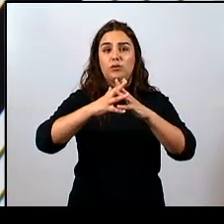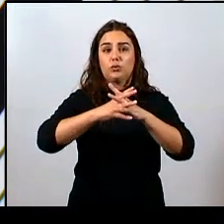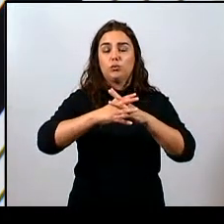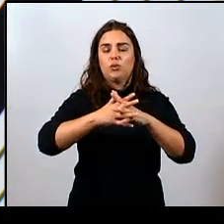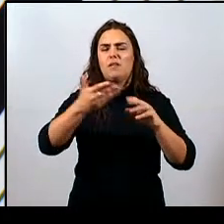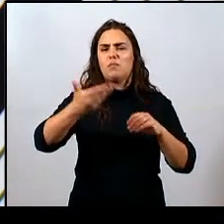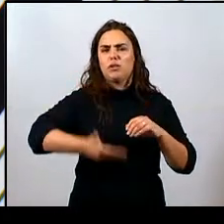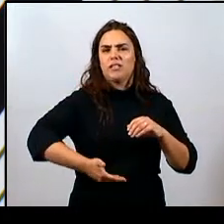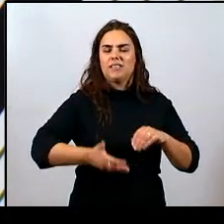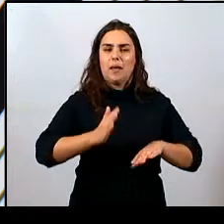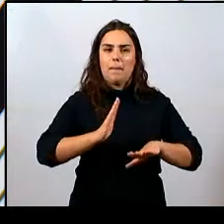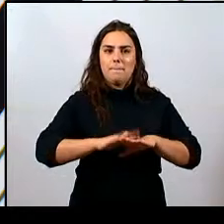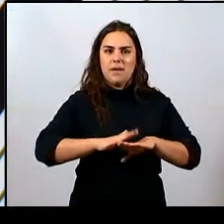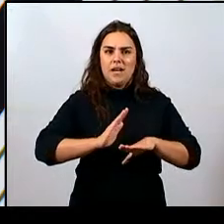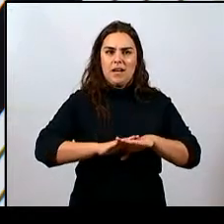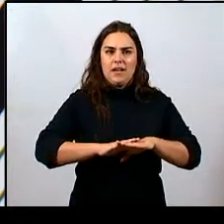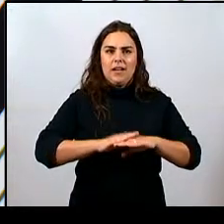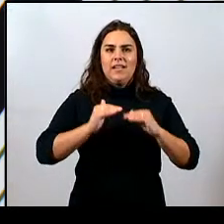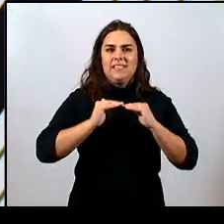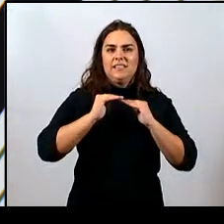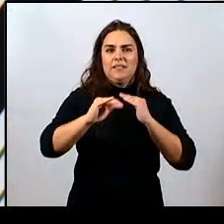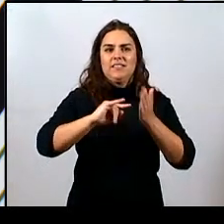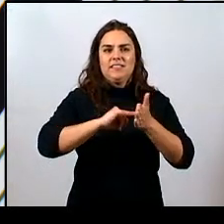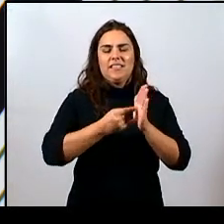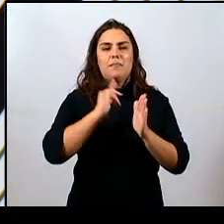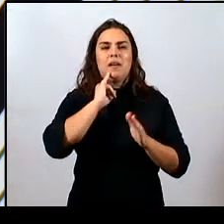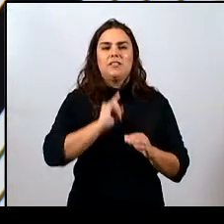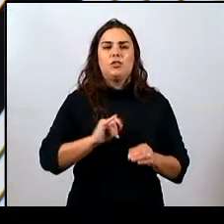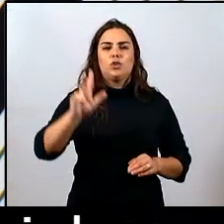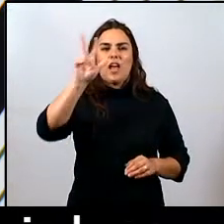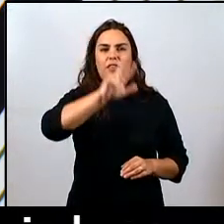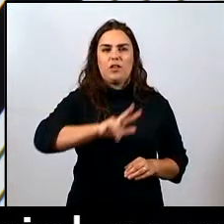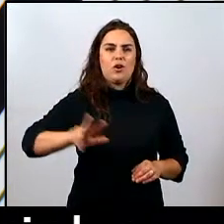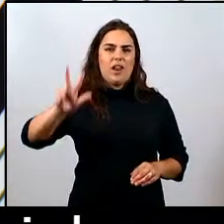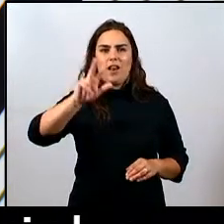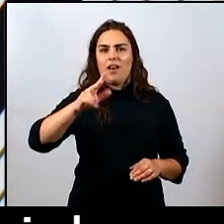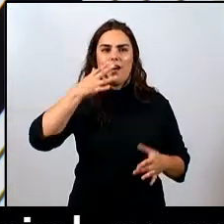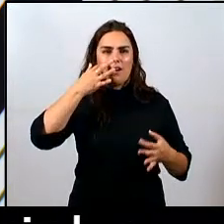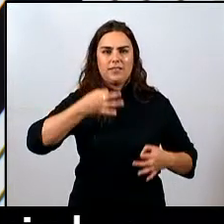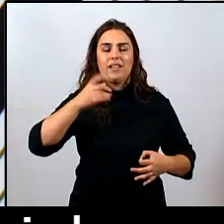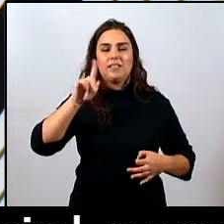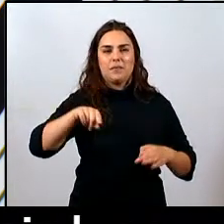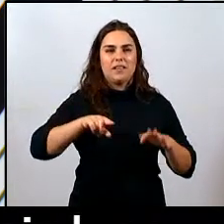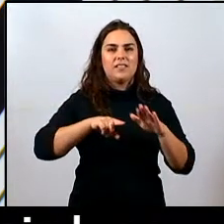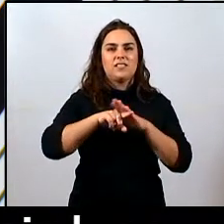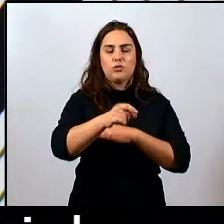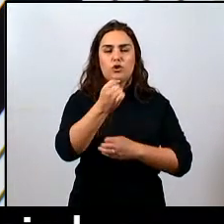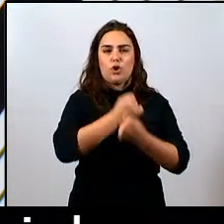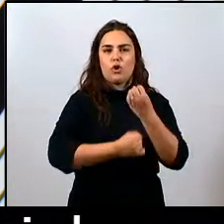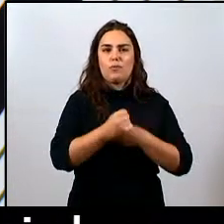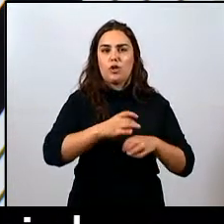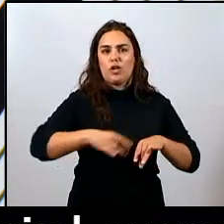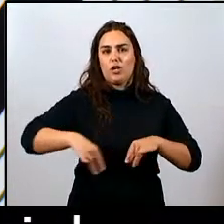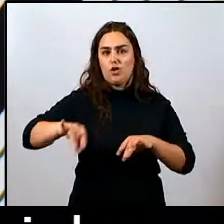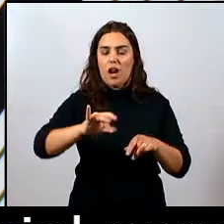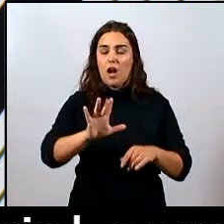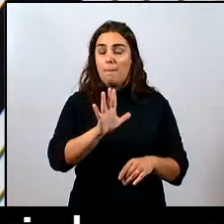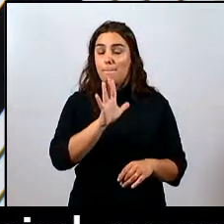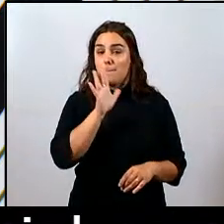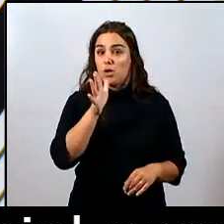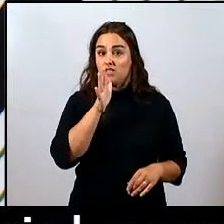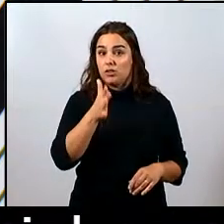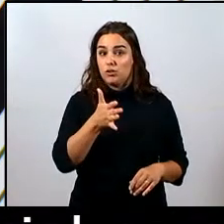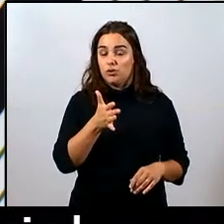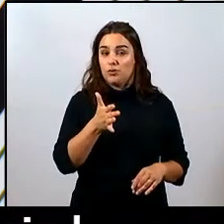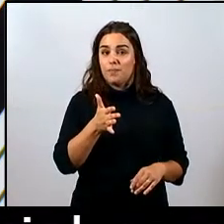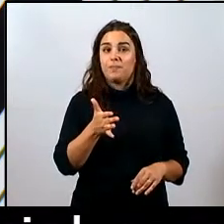para garantizar la estabilidad del sistema eléctrico nacional y el desarrollo económico regional. Y por eso el